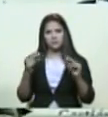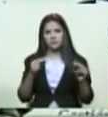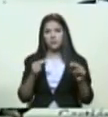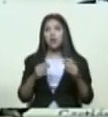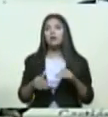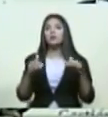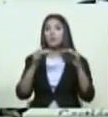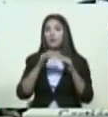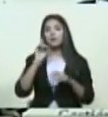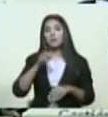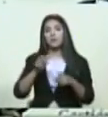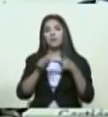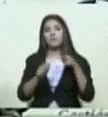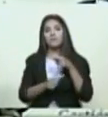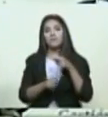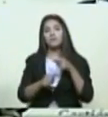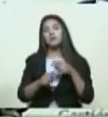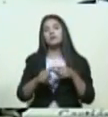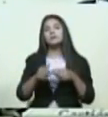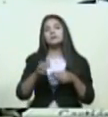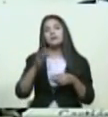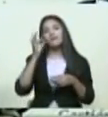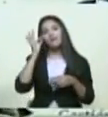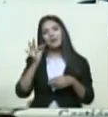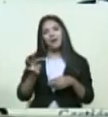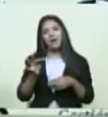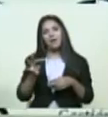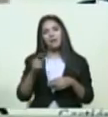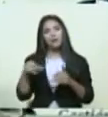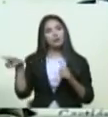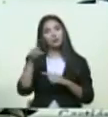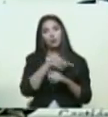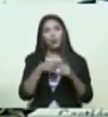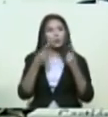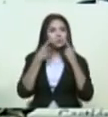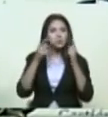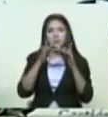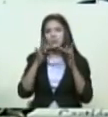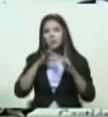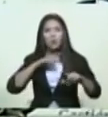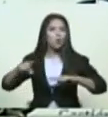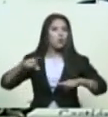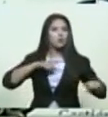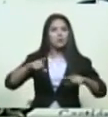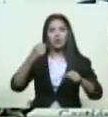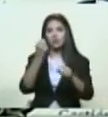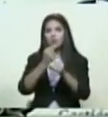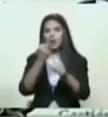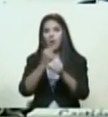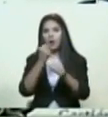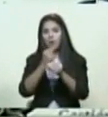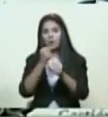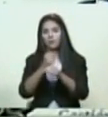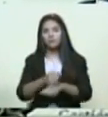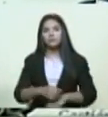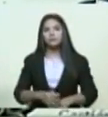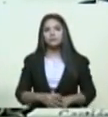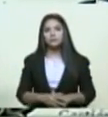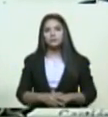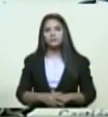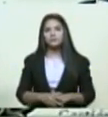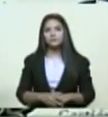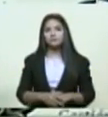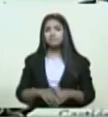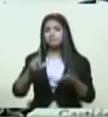que la vicefiscal y el equipo de directores generales, hemos estado coordinando, ¿verdad?, este tipo de trabajo. La